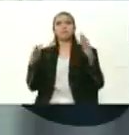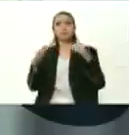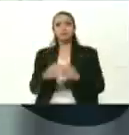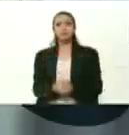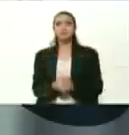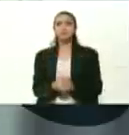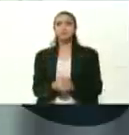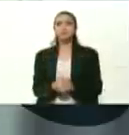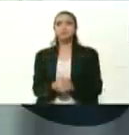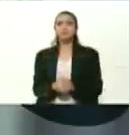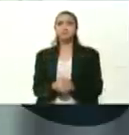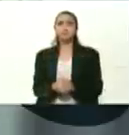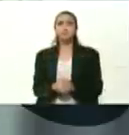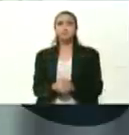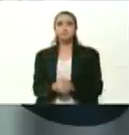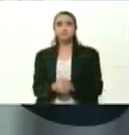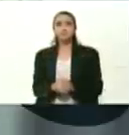momento?